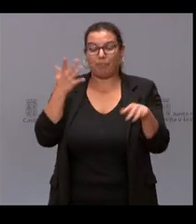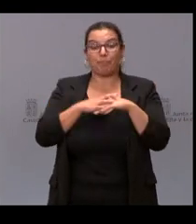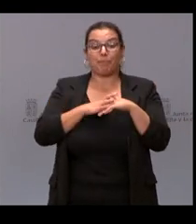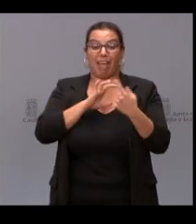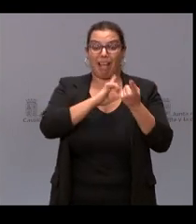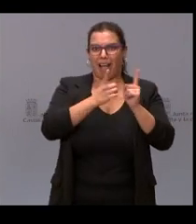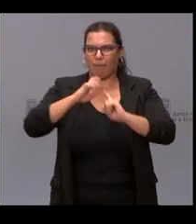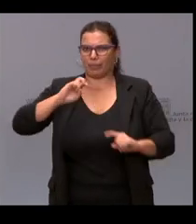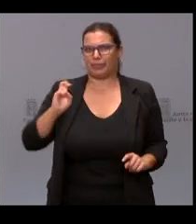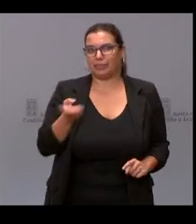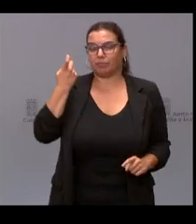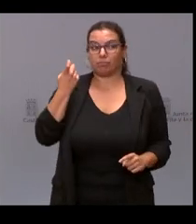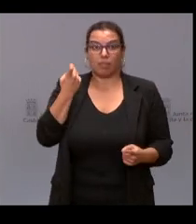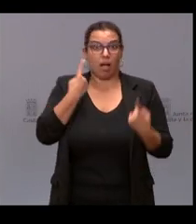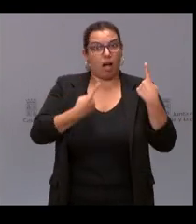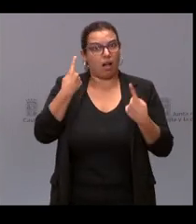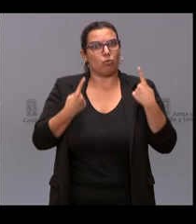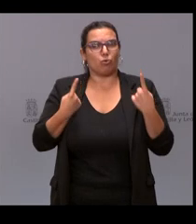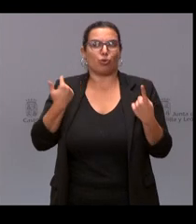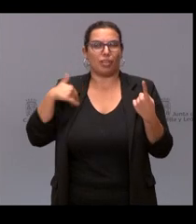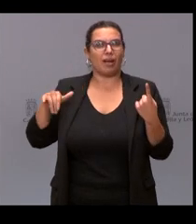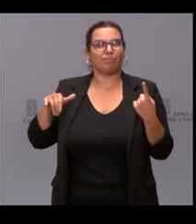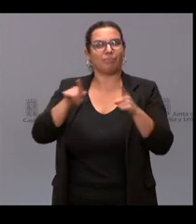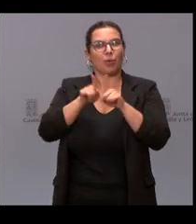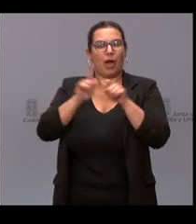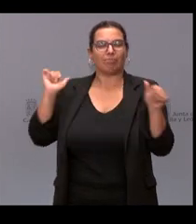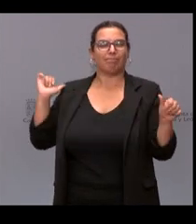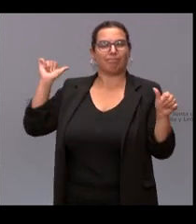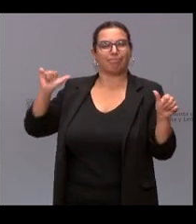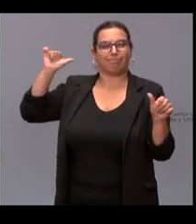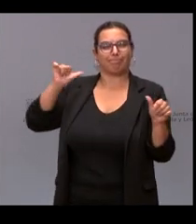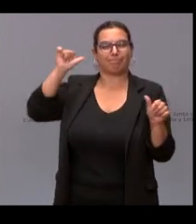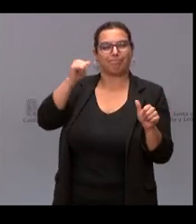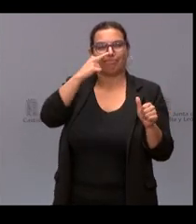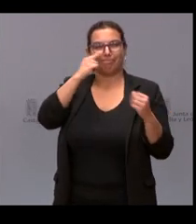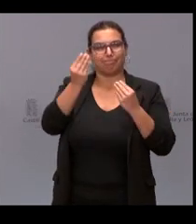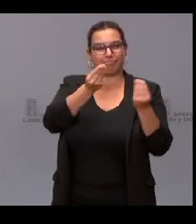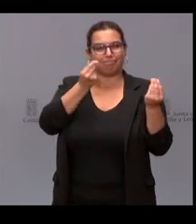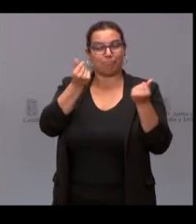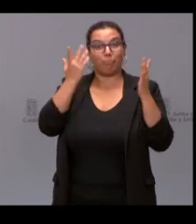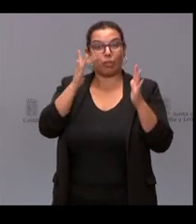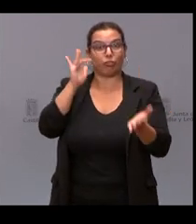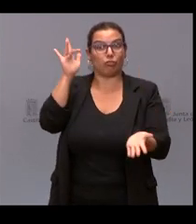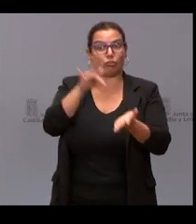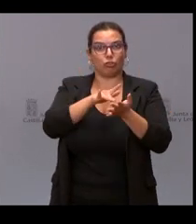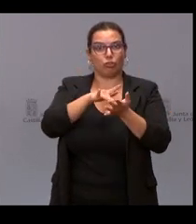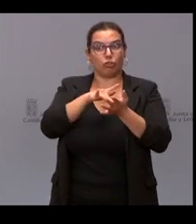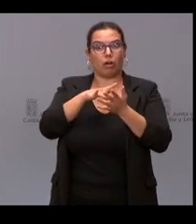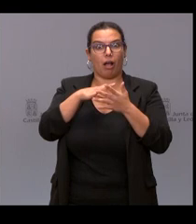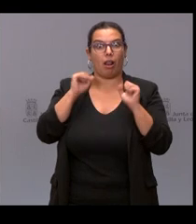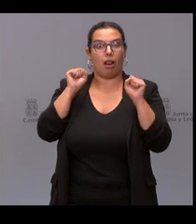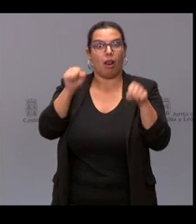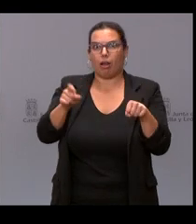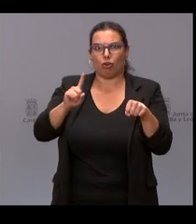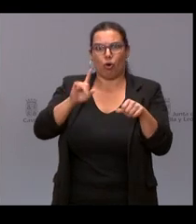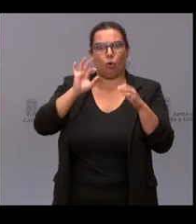cambios, digamos que ya venían avisándose desde hace tiempo, pero ha habido circunstancias que los han acelerado. Ha habido una